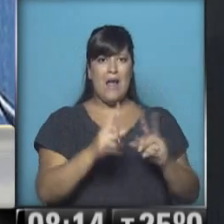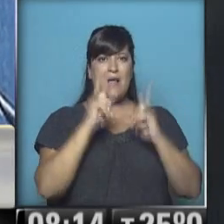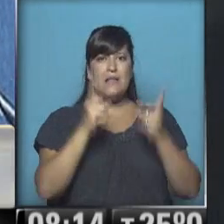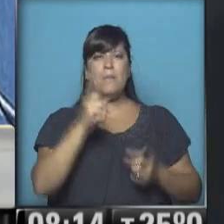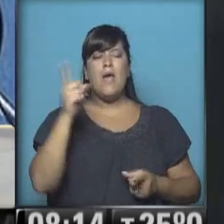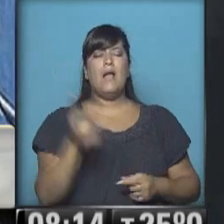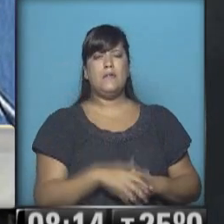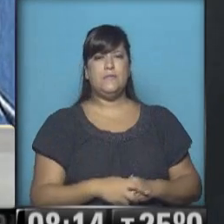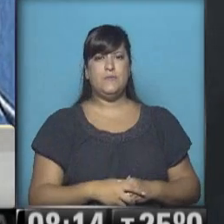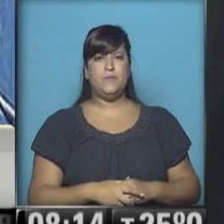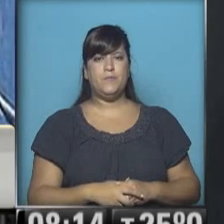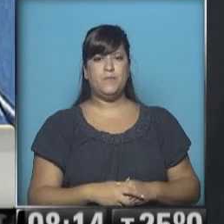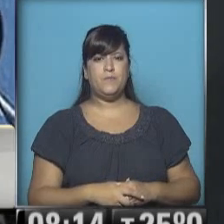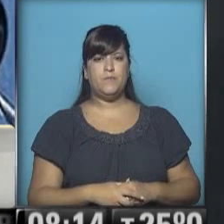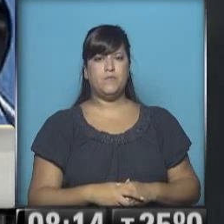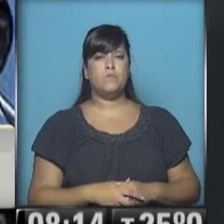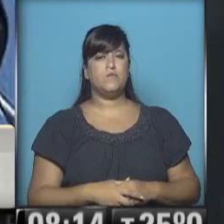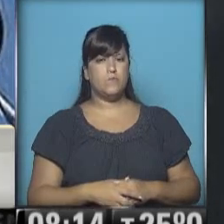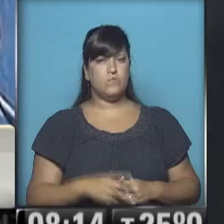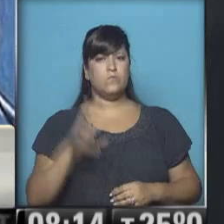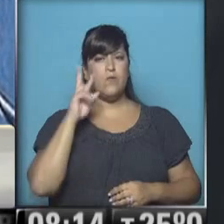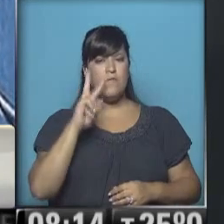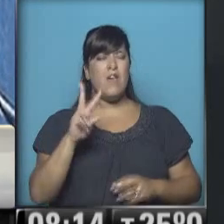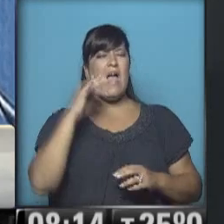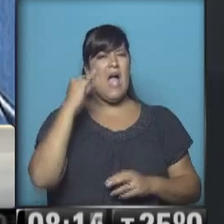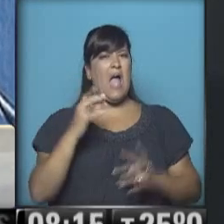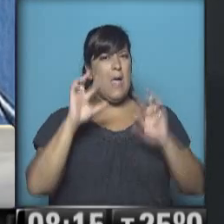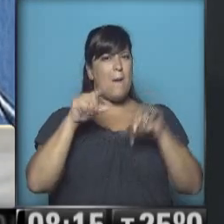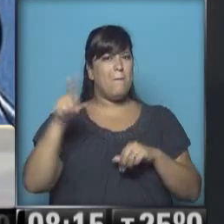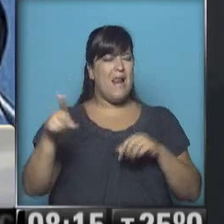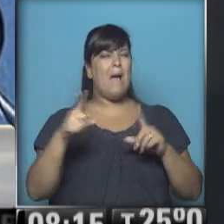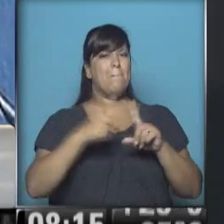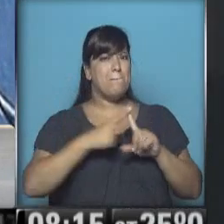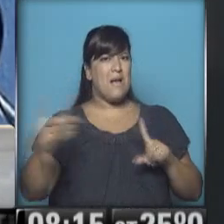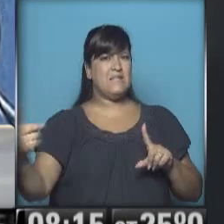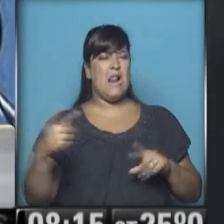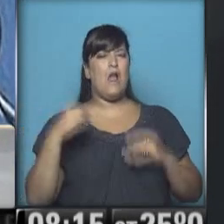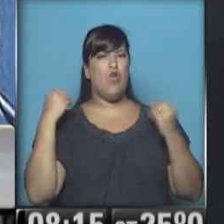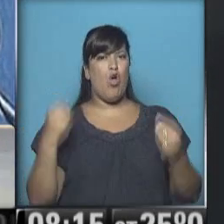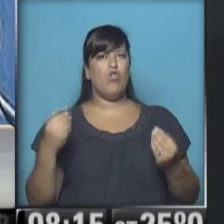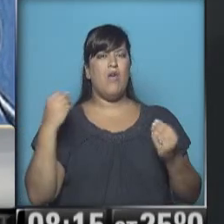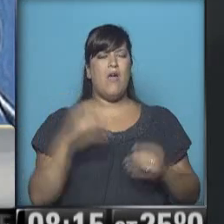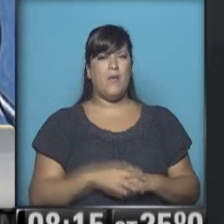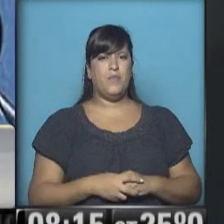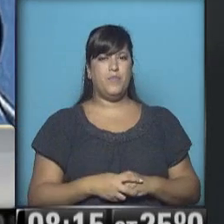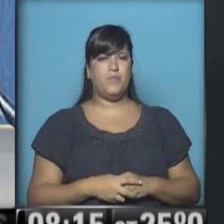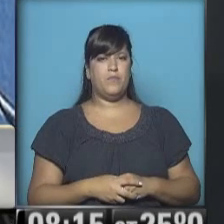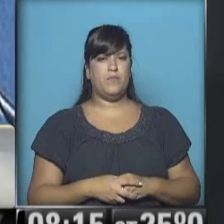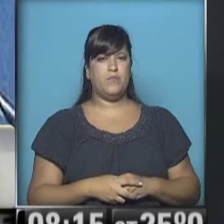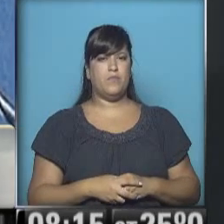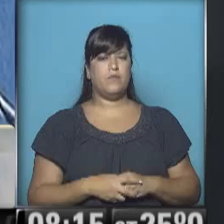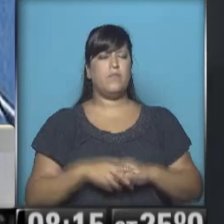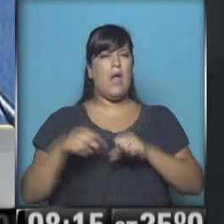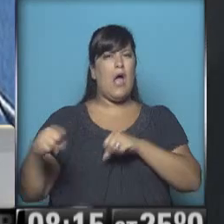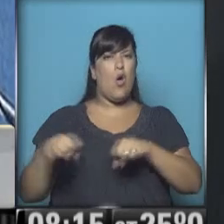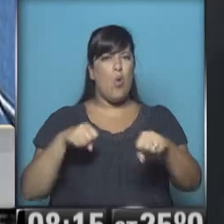tenido se observa un plan de extensión de tiendas de proximidad de los grandes